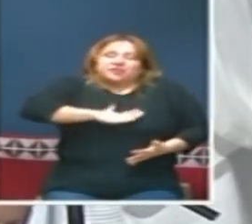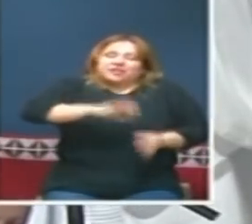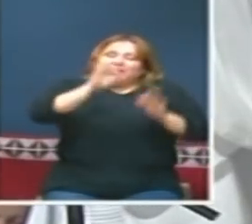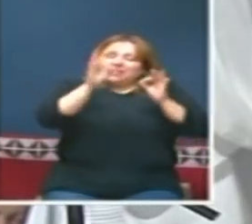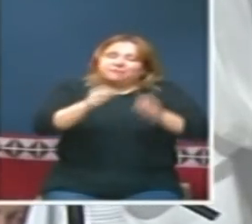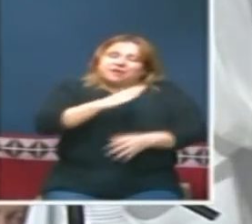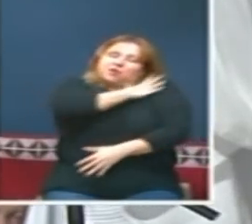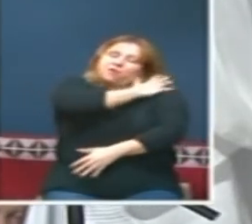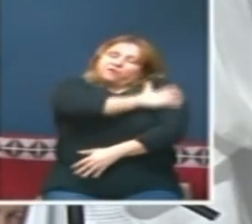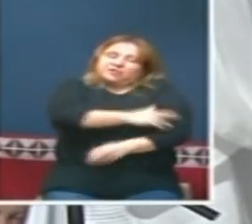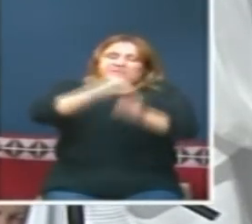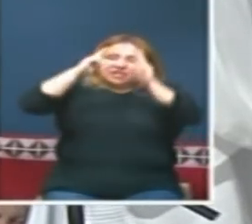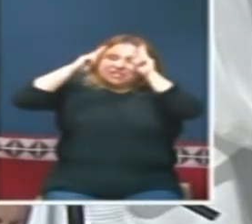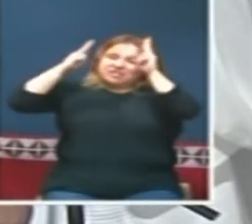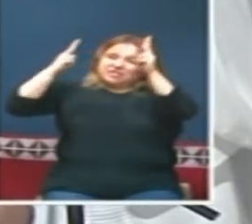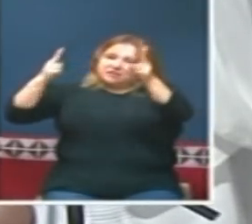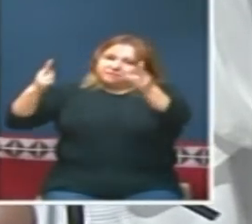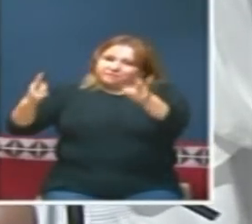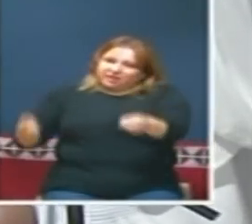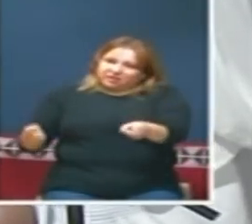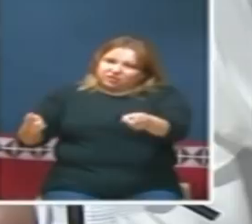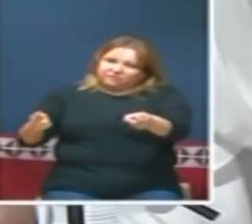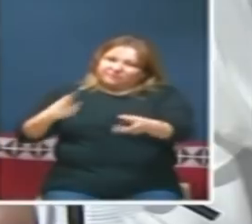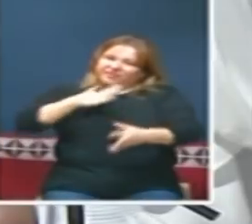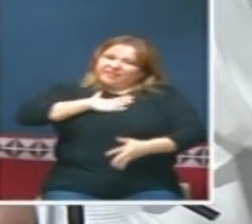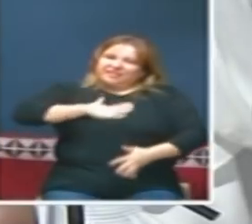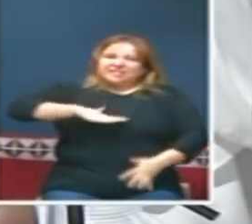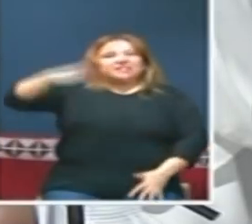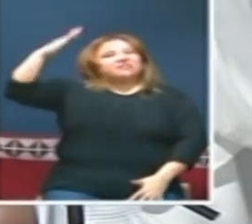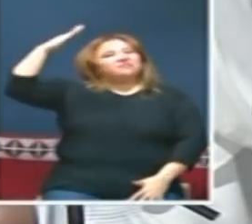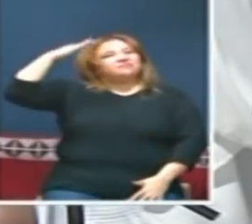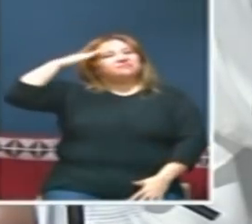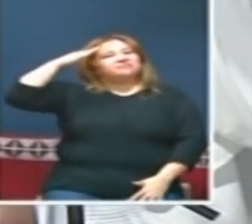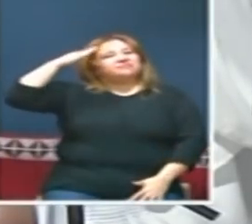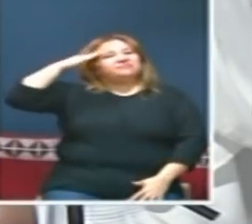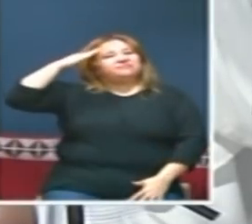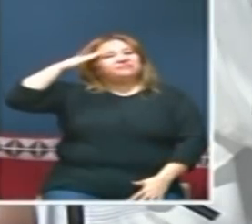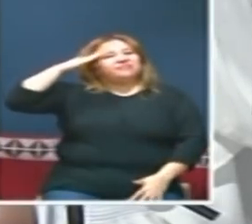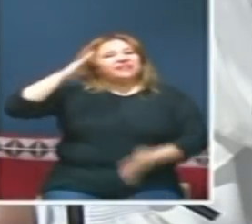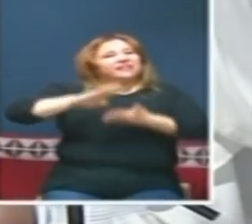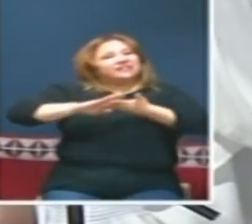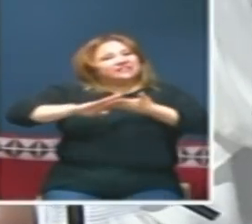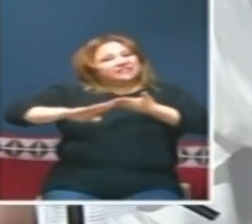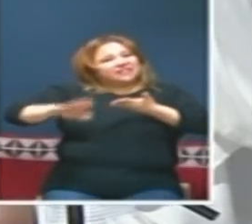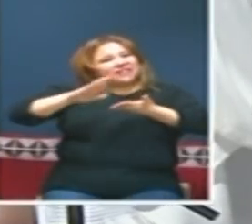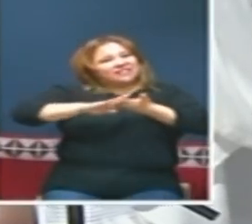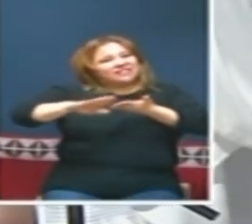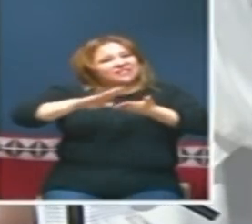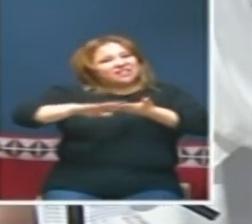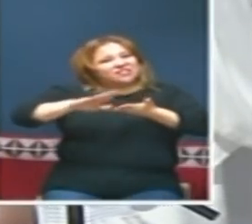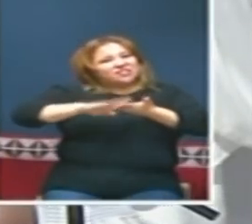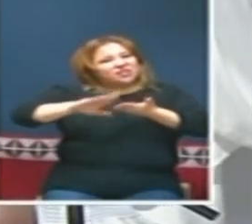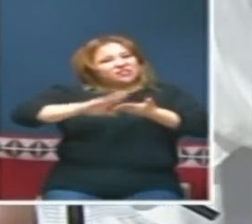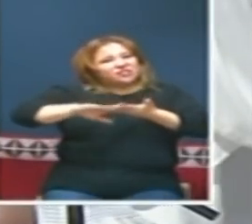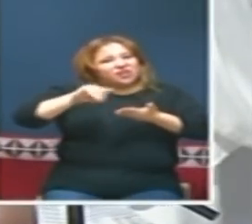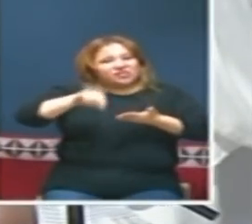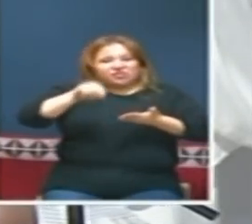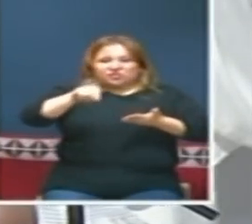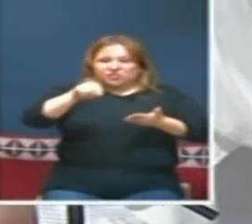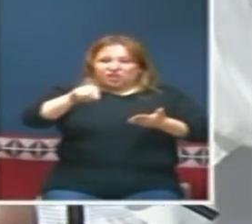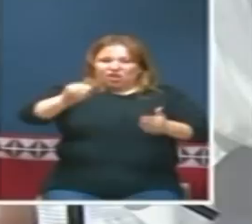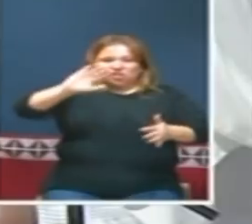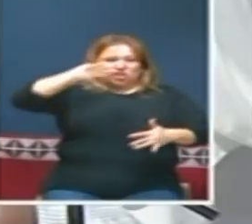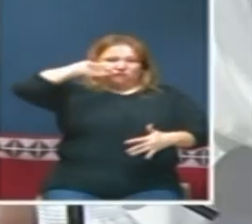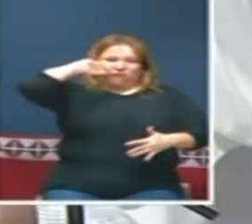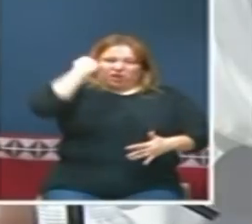respeto y con la tranquilidad de conciencia. Así se avergonzarán de sus calumnias